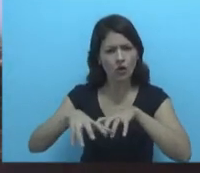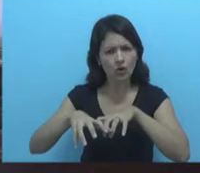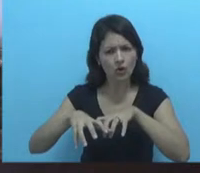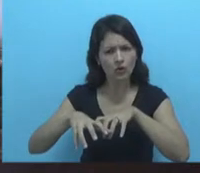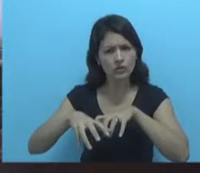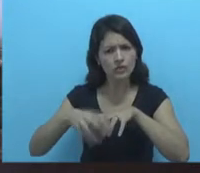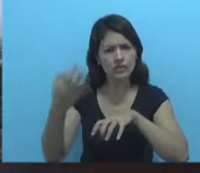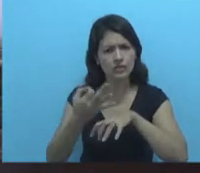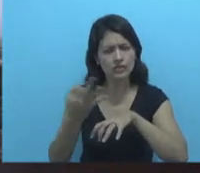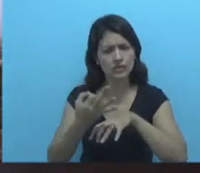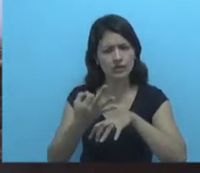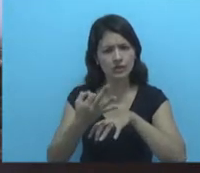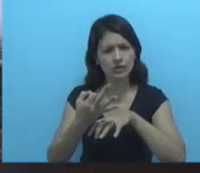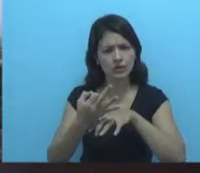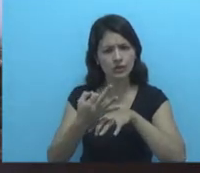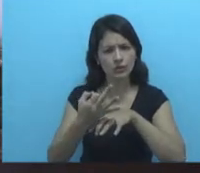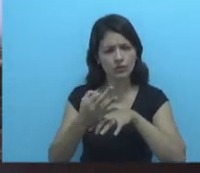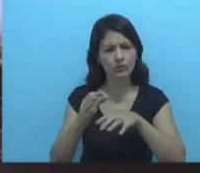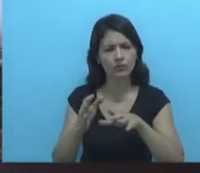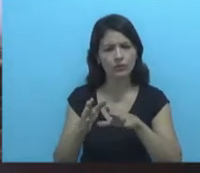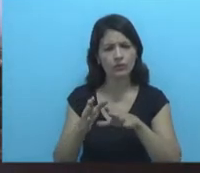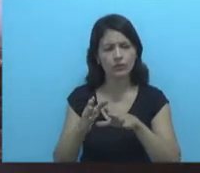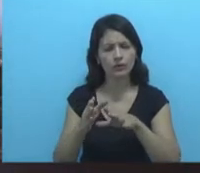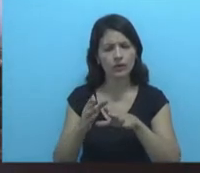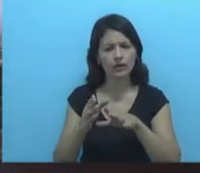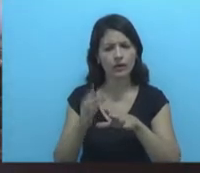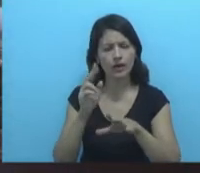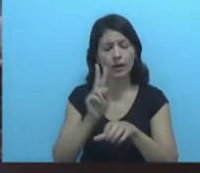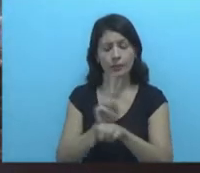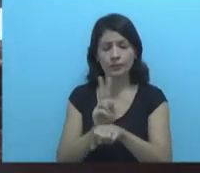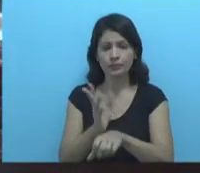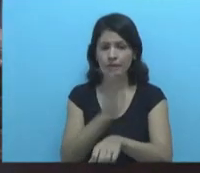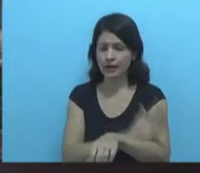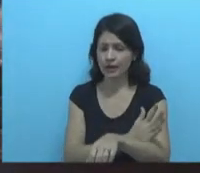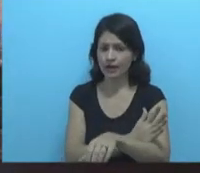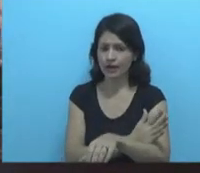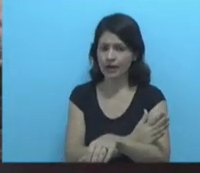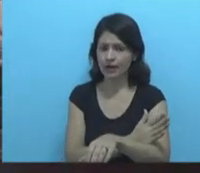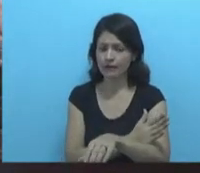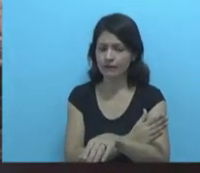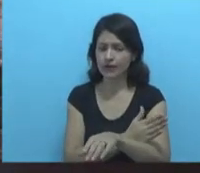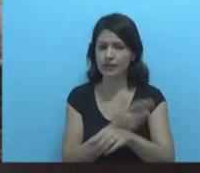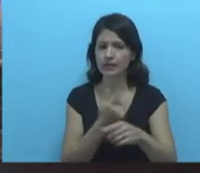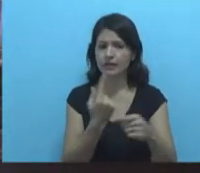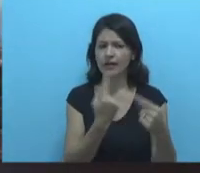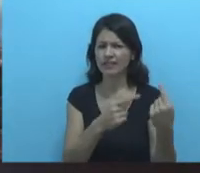tránsito vehicular y evitar posibles casos de inseguridad en las terminales portuarias.